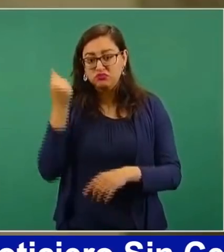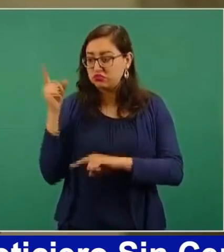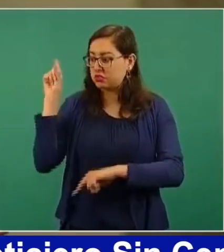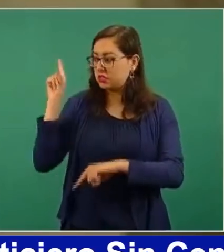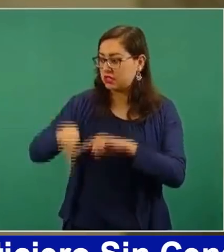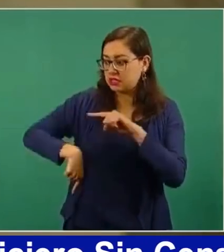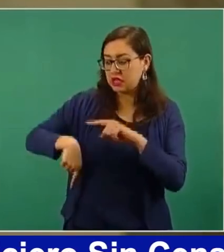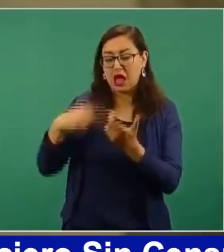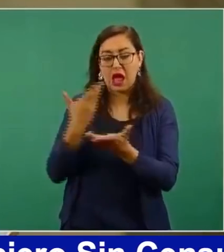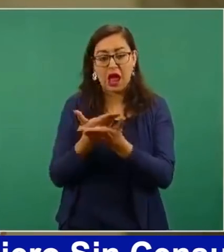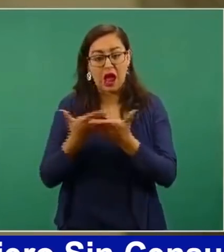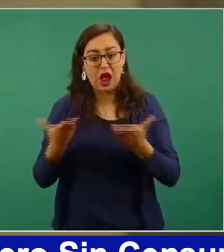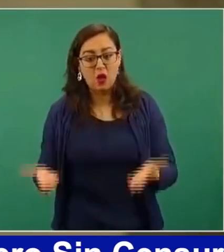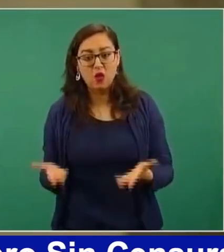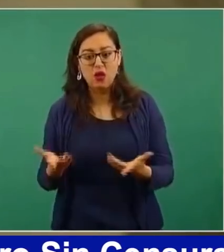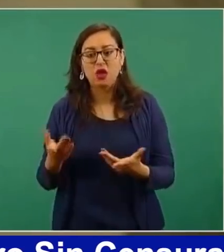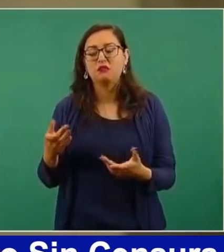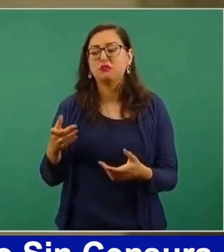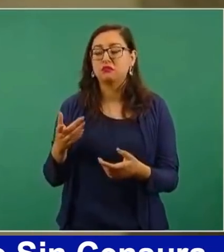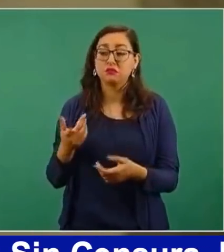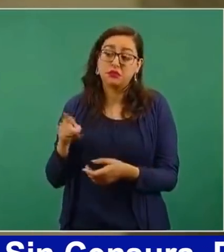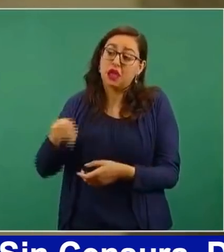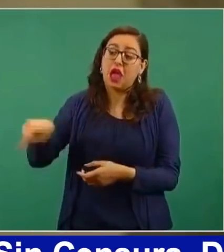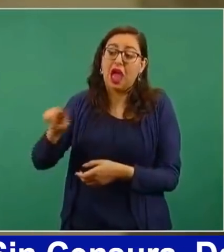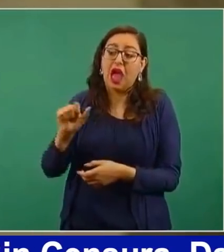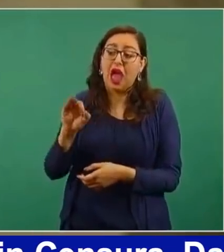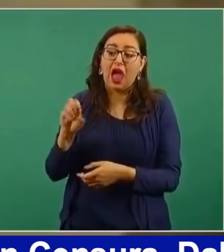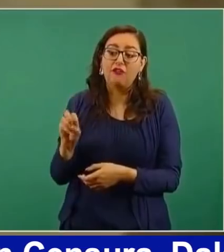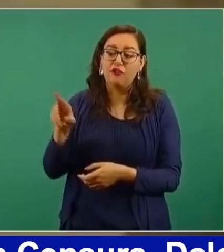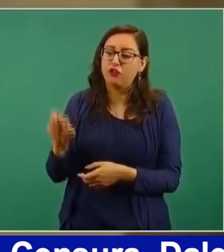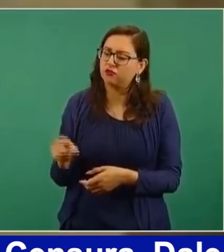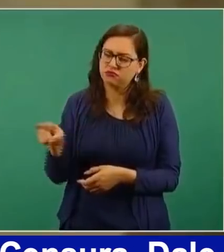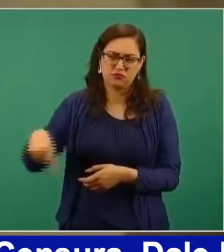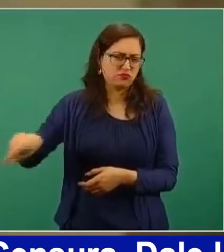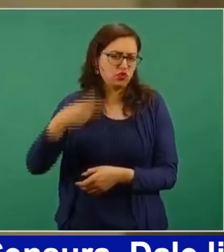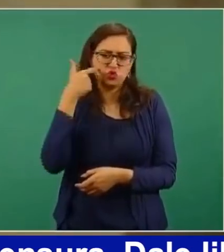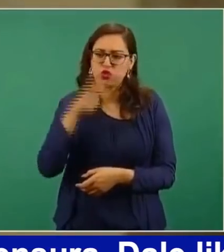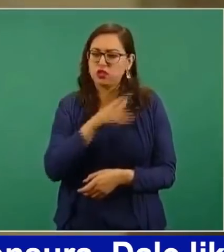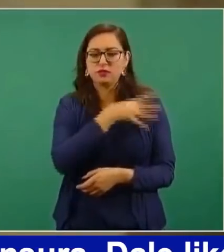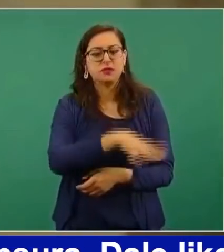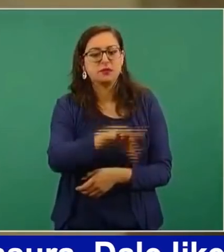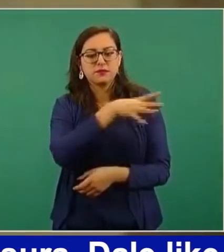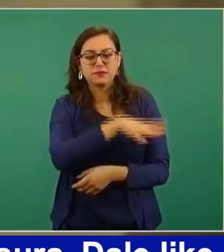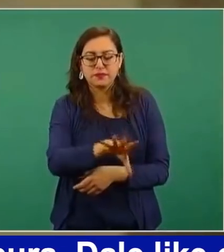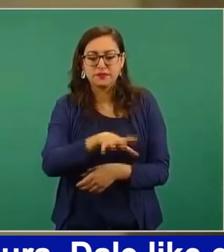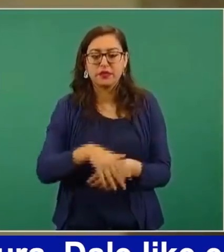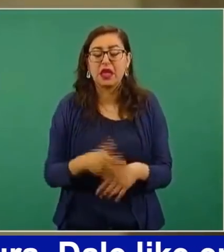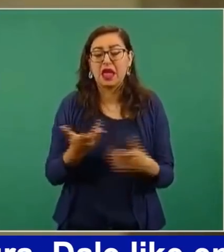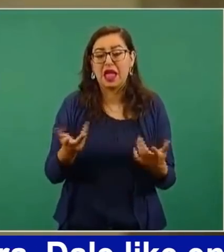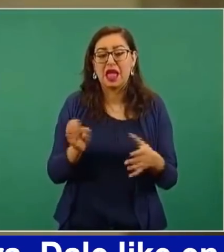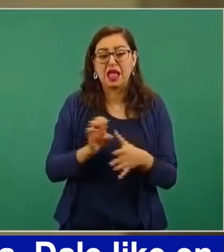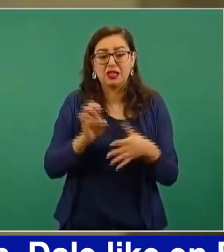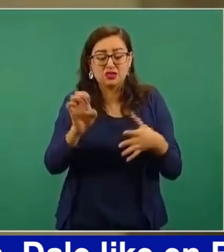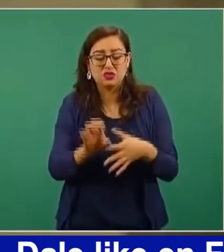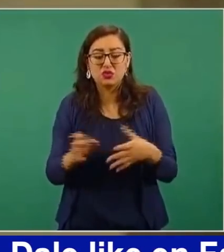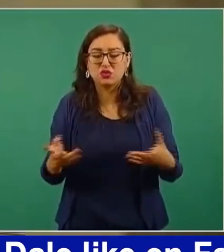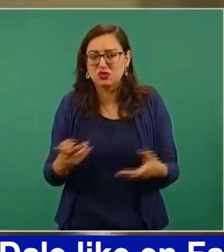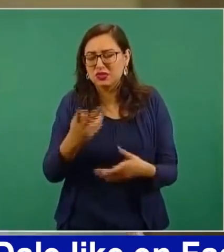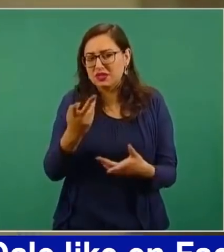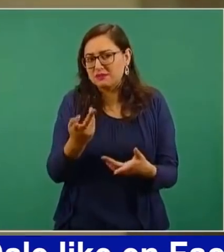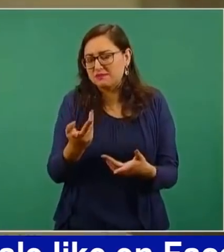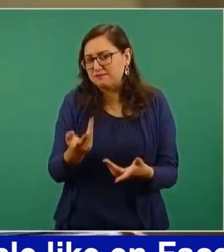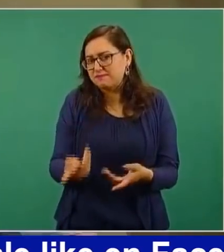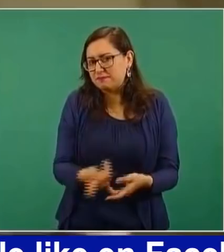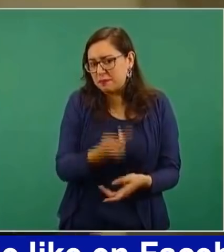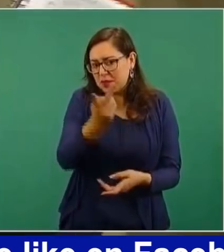este tema de las AFORES, que también ha usted mencionando permanentemente aquí. Presidente, en todo este contexto de los jubilados,